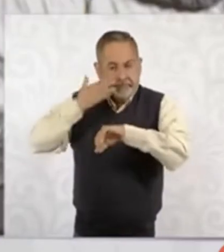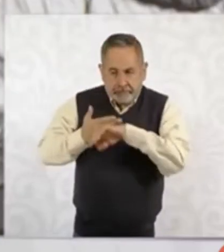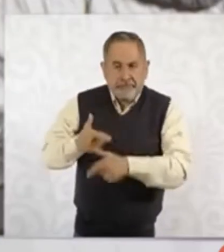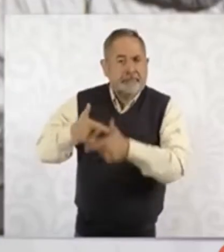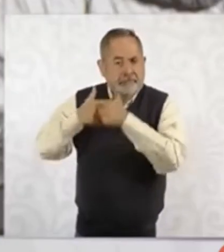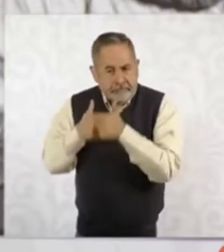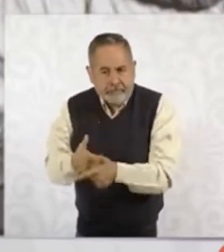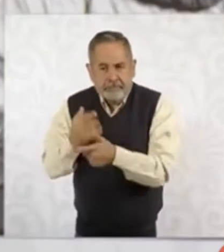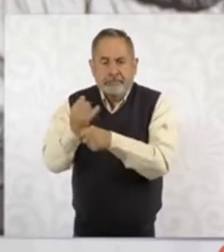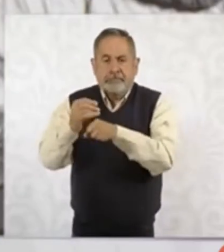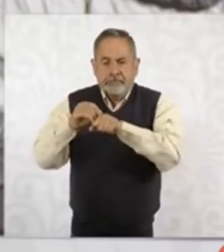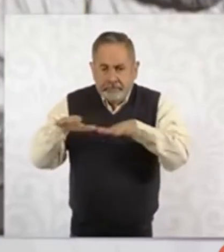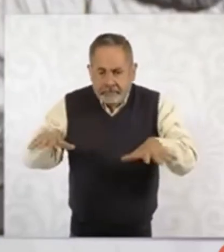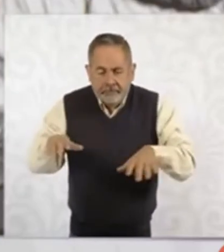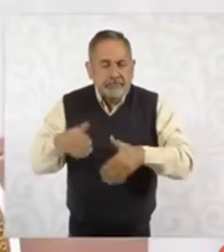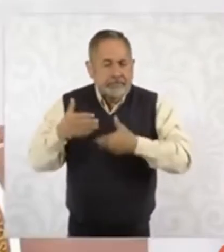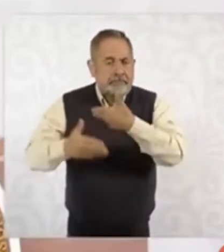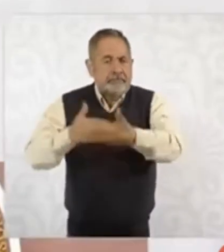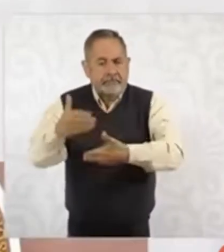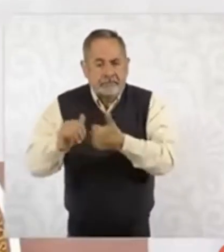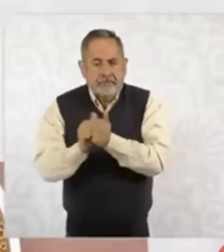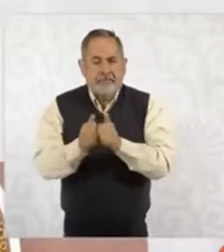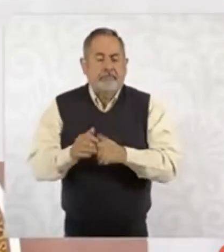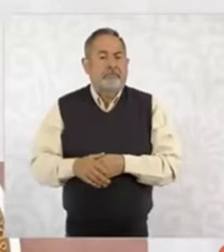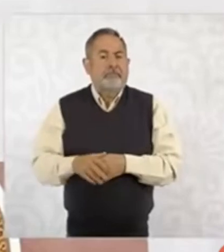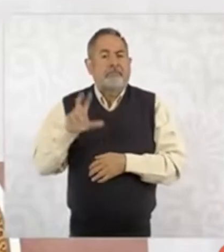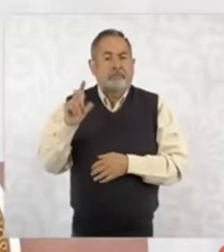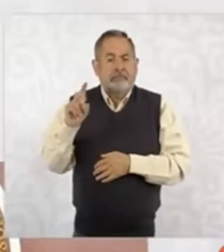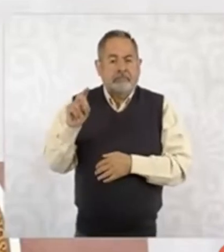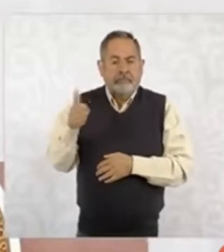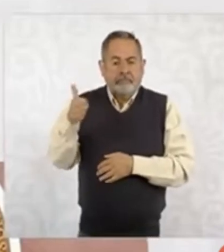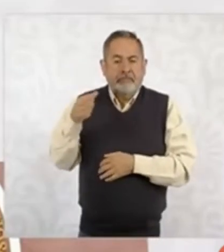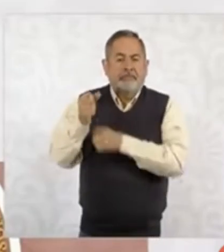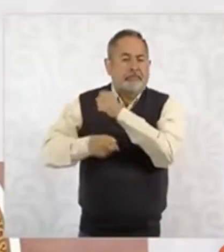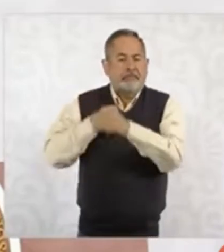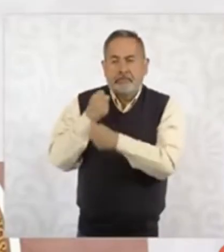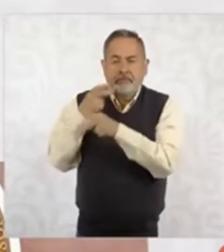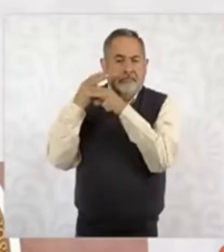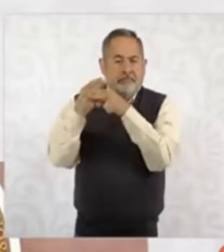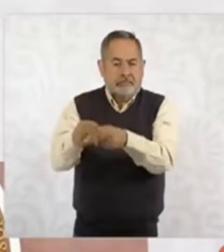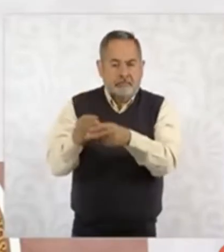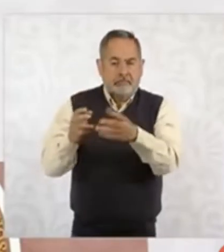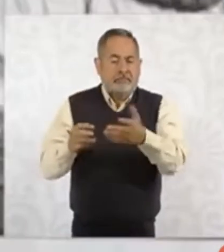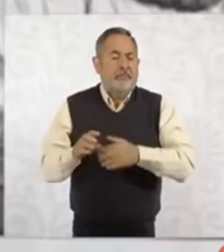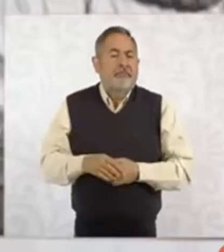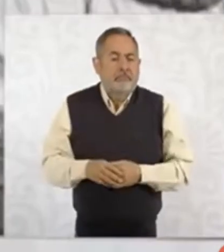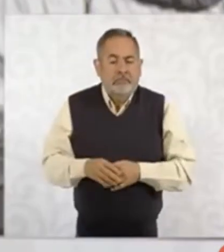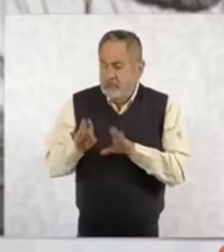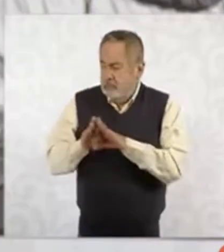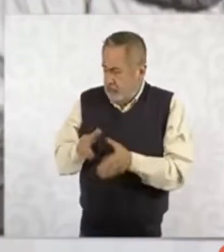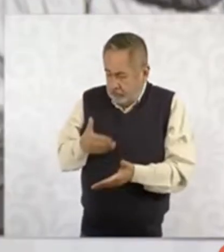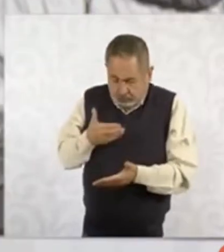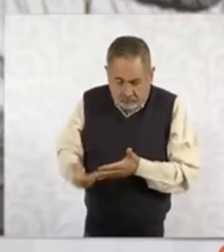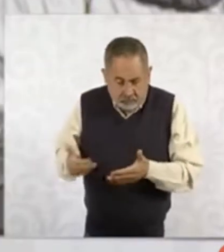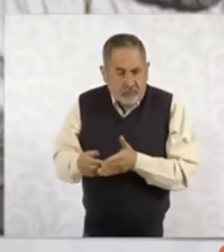y recordar lo que fueron esos 36 años y lo que estamos haciendo ahora,